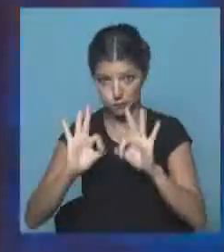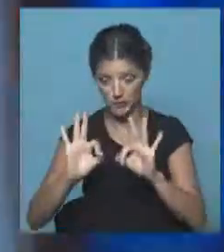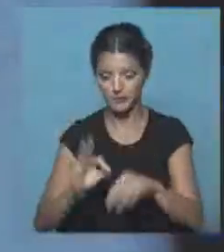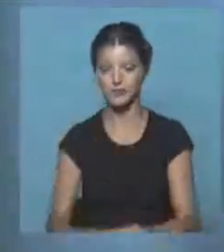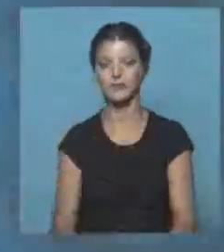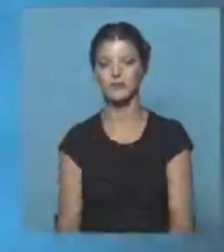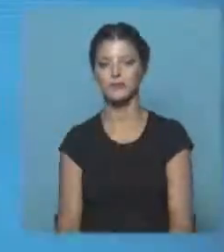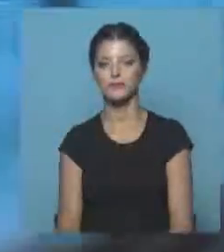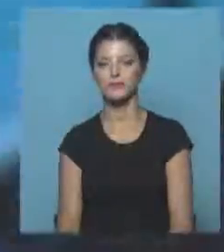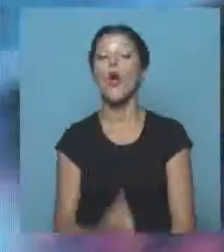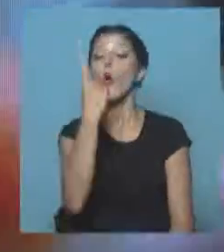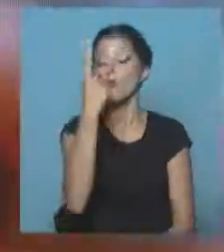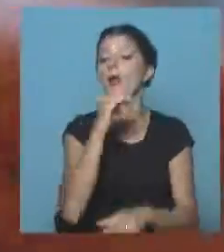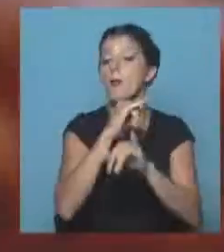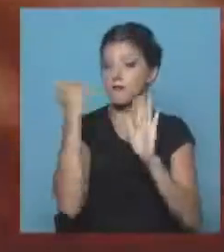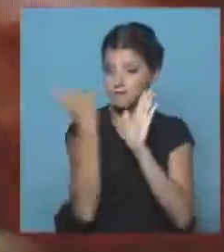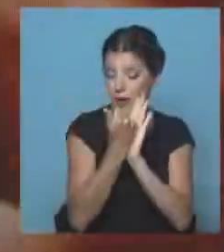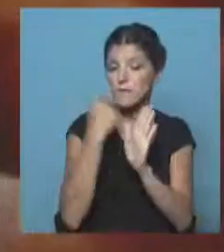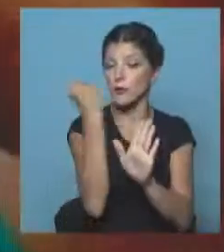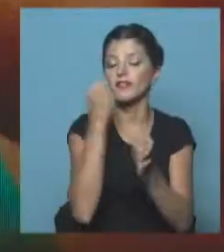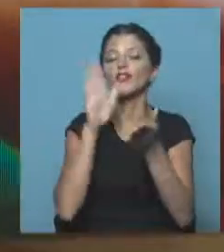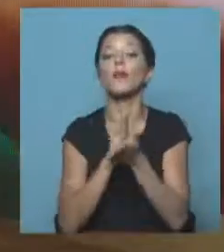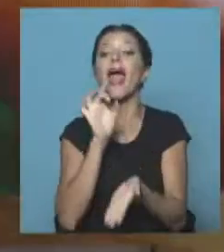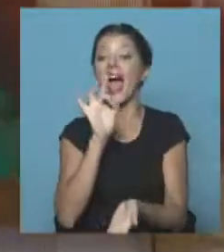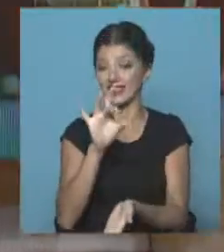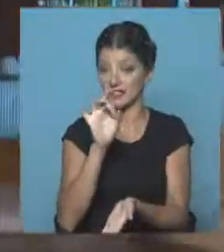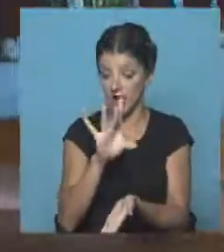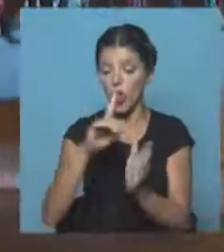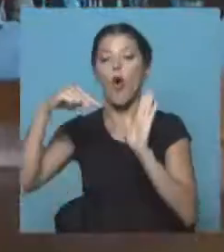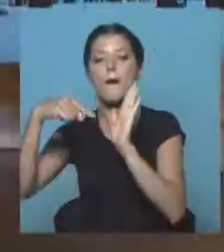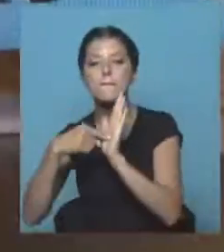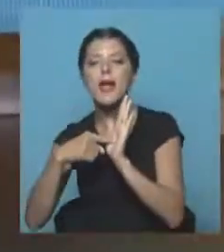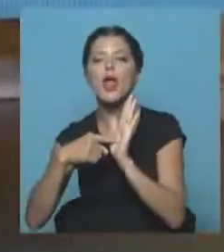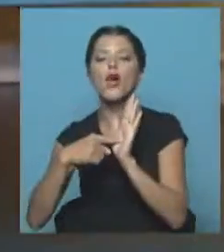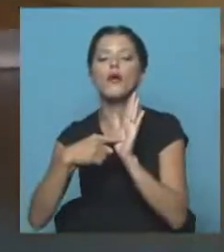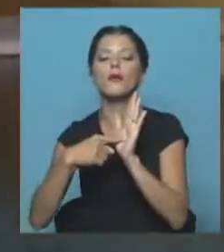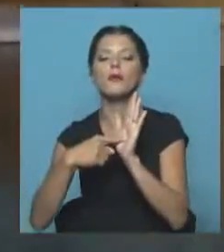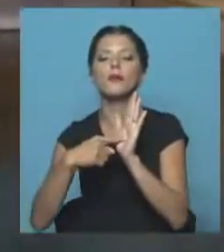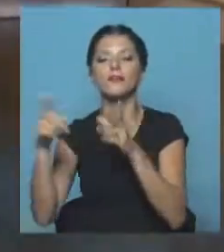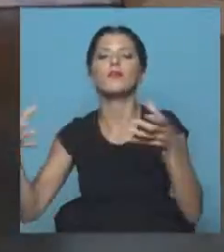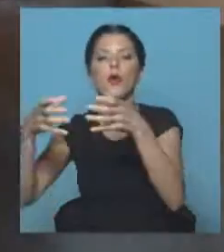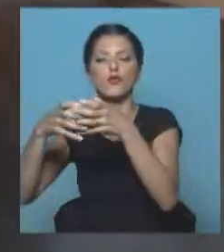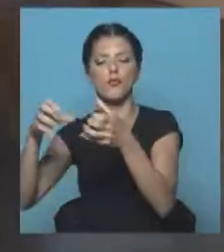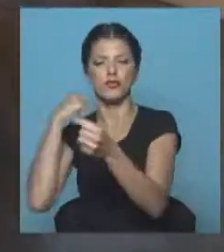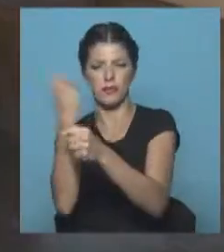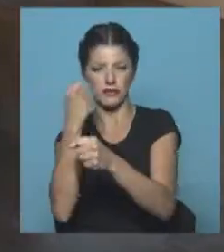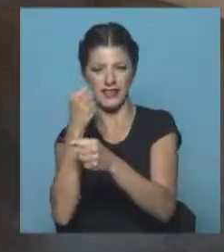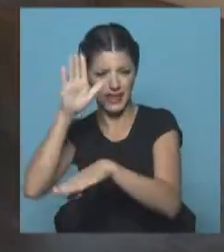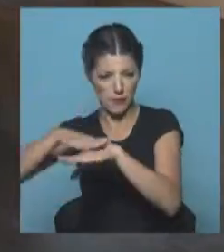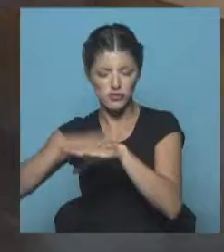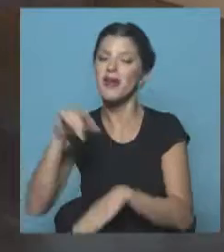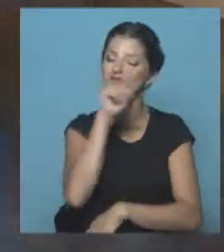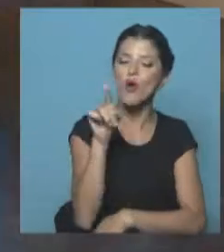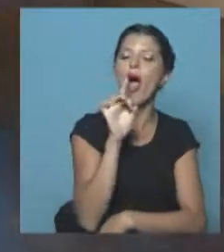de las marcas de este año fueron los atentados terroristas, pero no tanto los atentados perpetrados por grandes organizaciones, sino